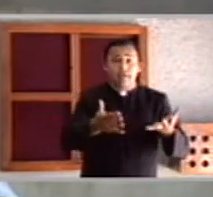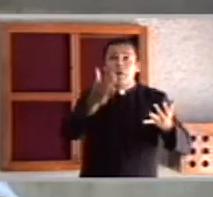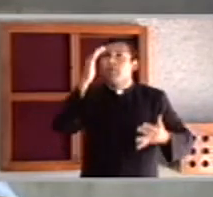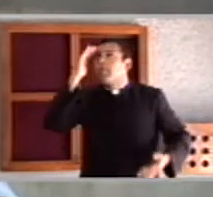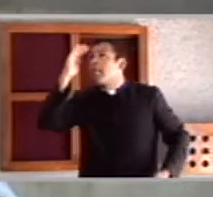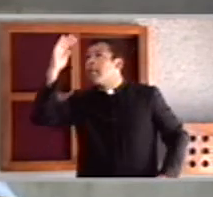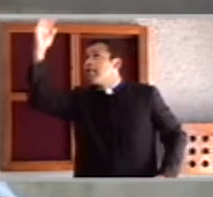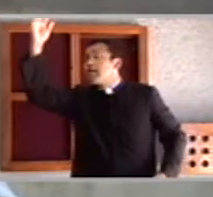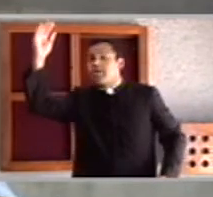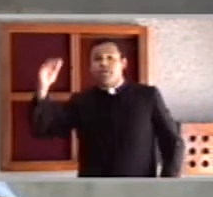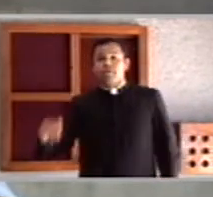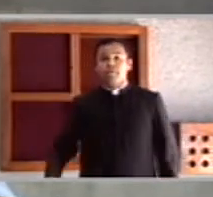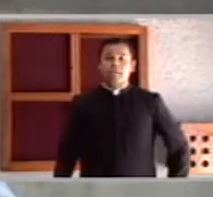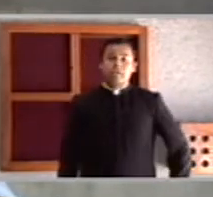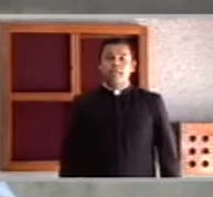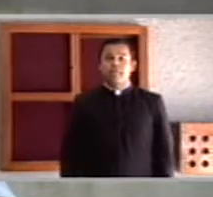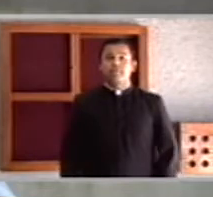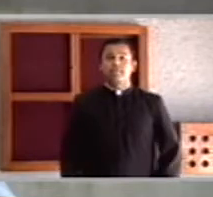misericordia del